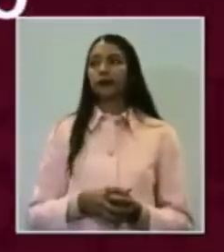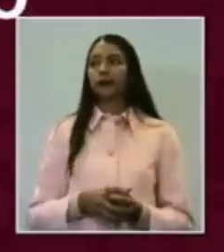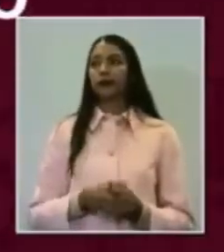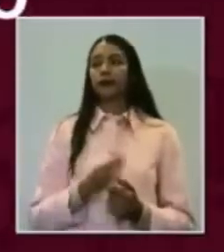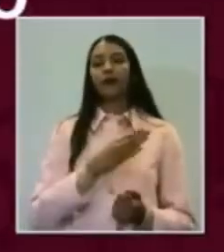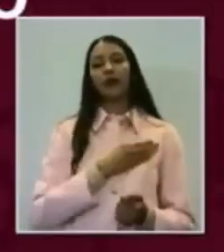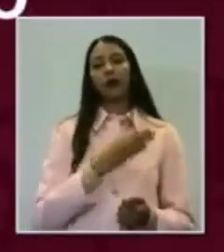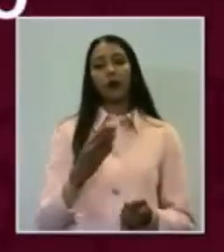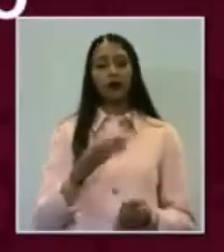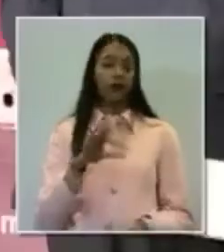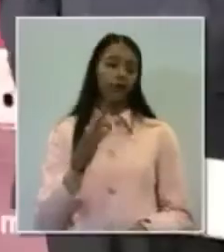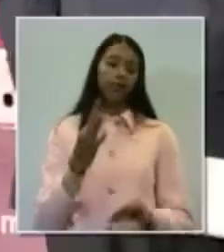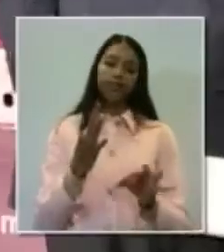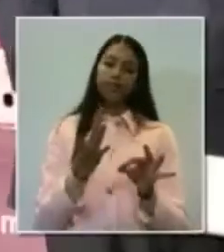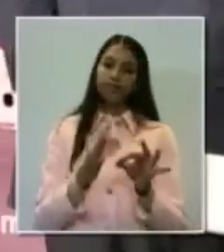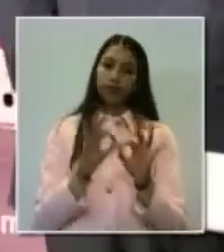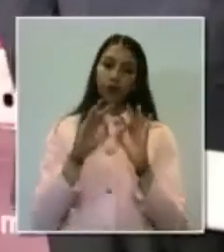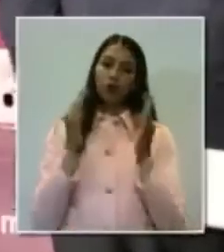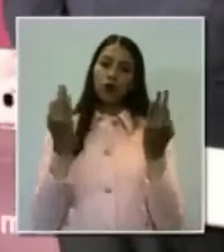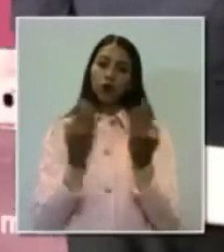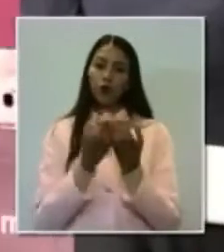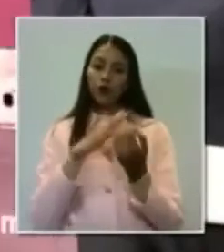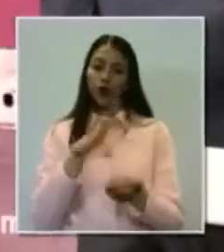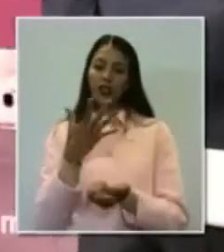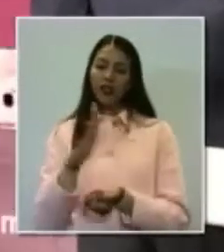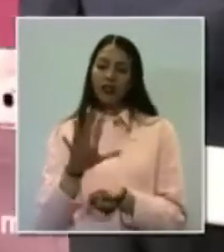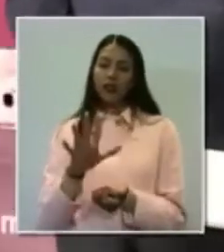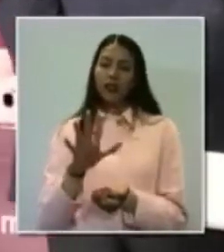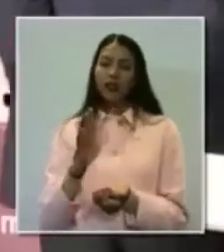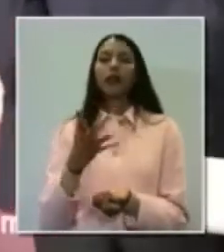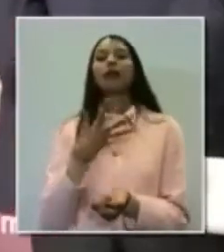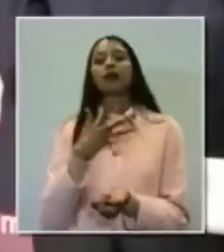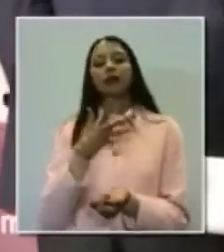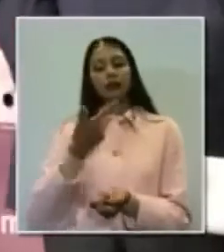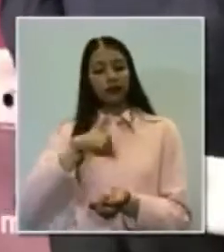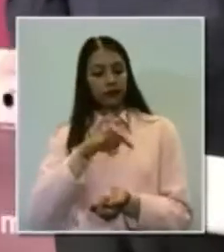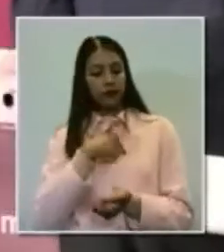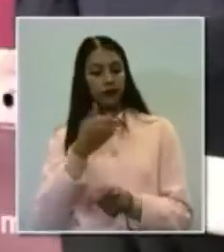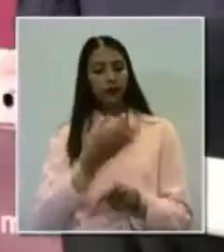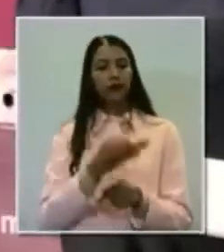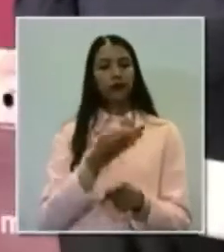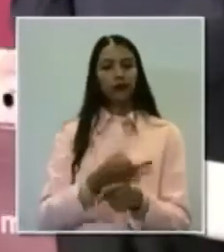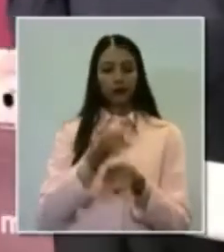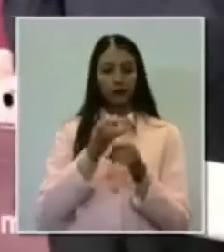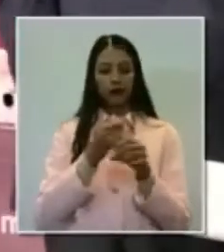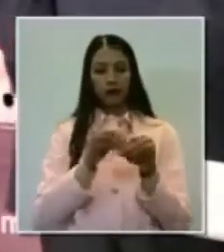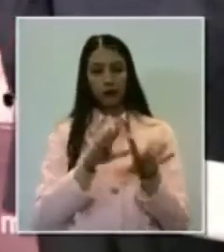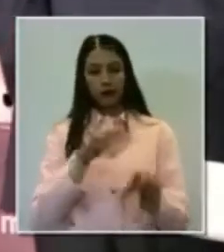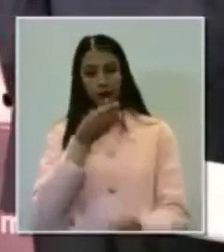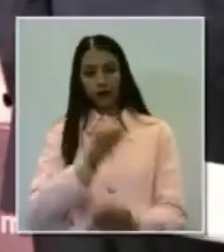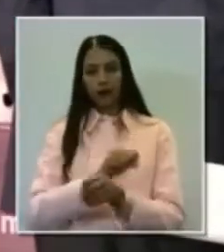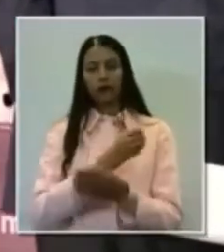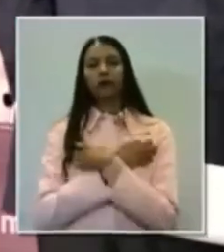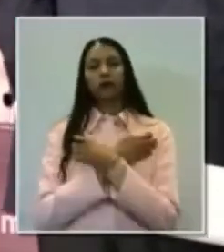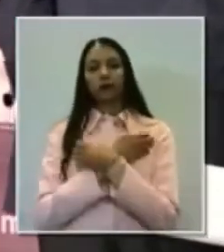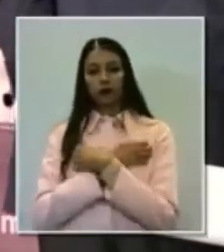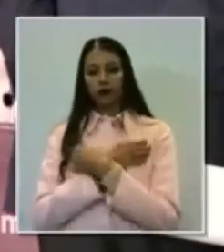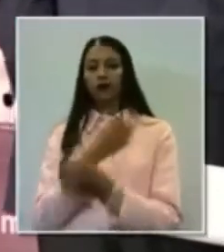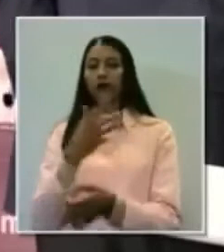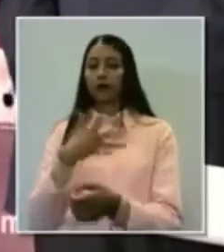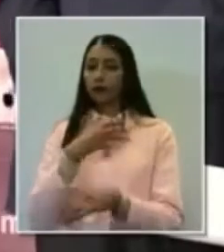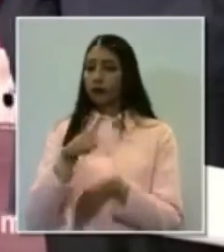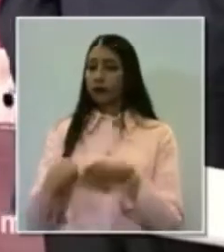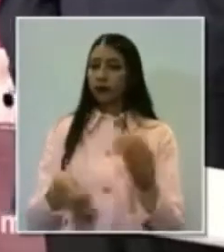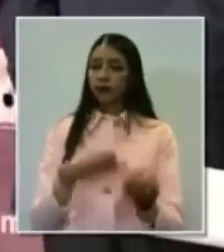Y bueno, esto sería de forma general lo que tenemos nosotros ahorita que informar en la Secretaría de Educación. Se